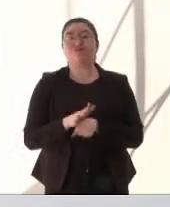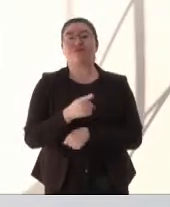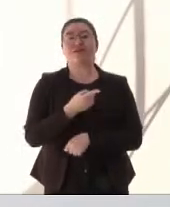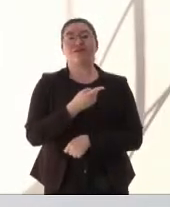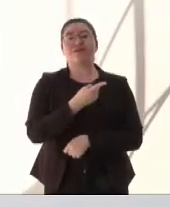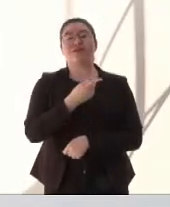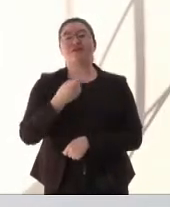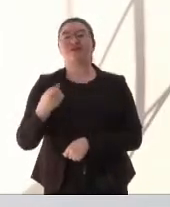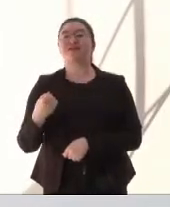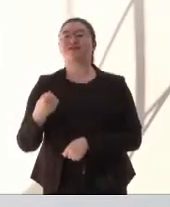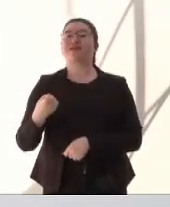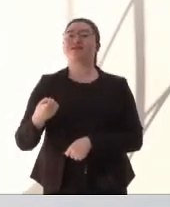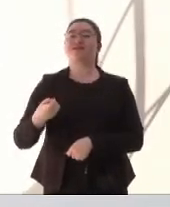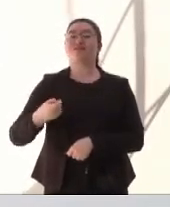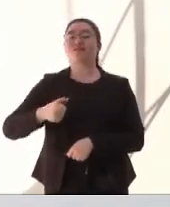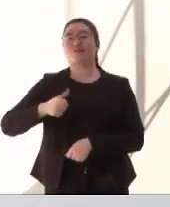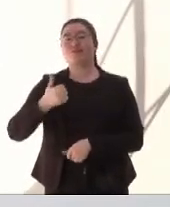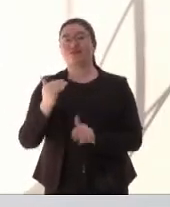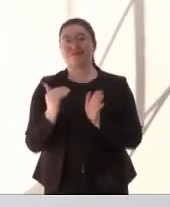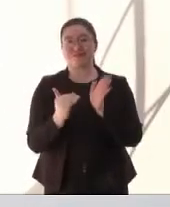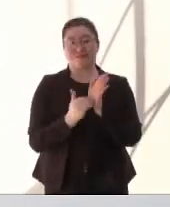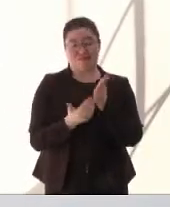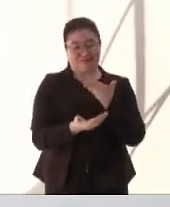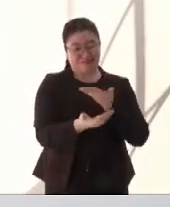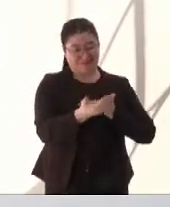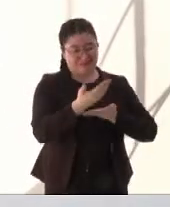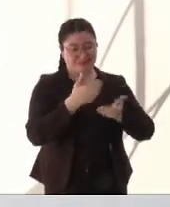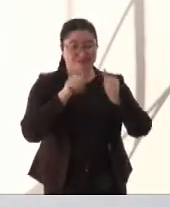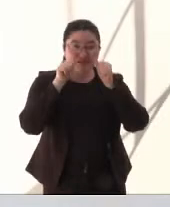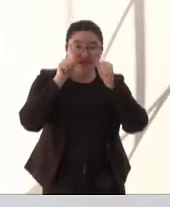más de 111,000 servicios e iniciamos ahí